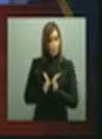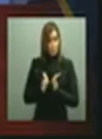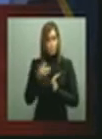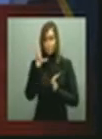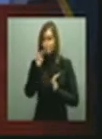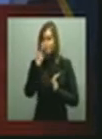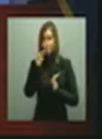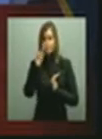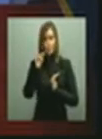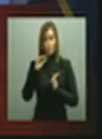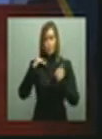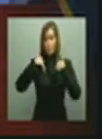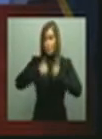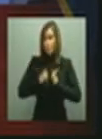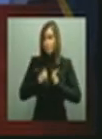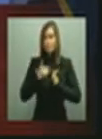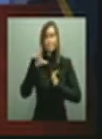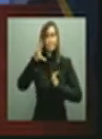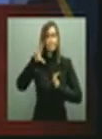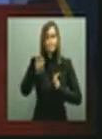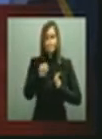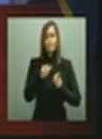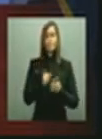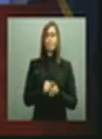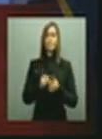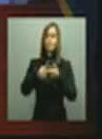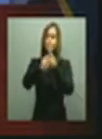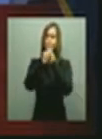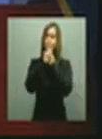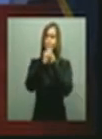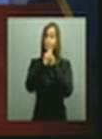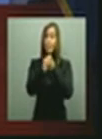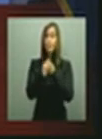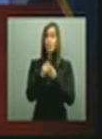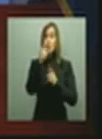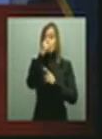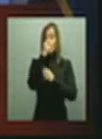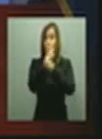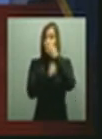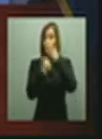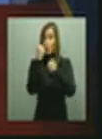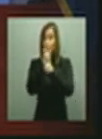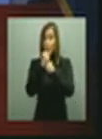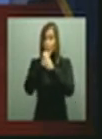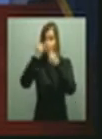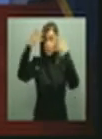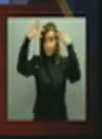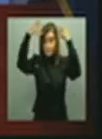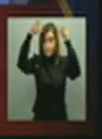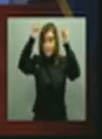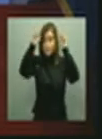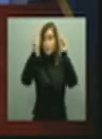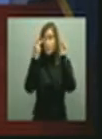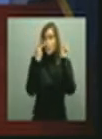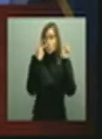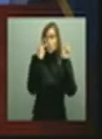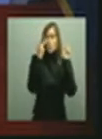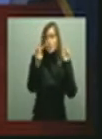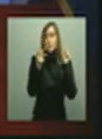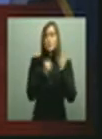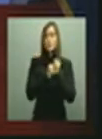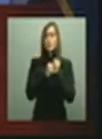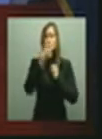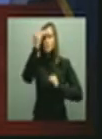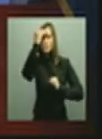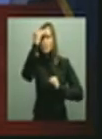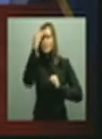que se pretende que quienes tienen más van a pagar más impuestos. Es lo que esperamos que en esa reforma